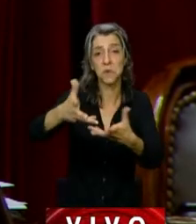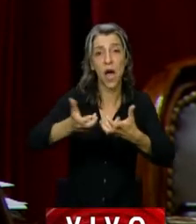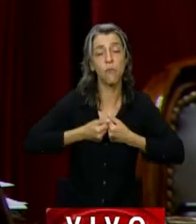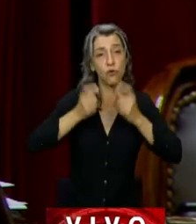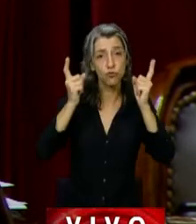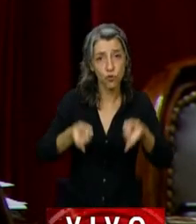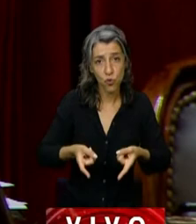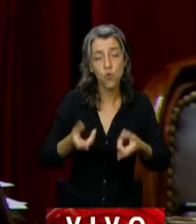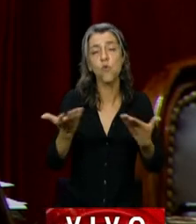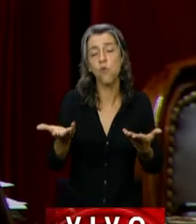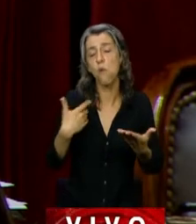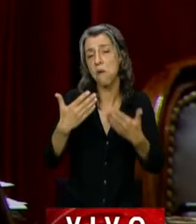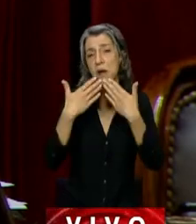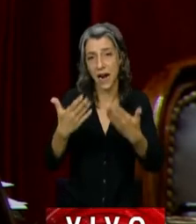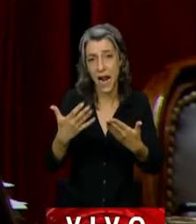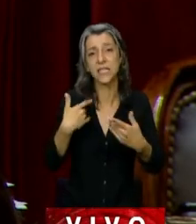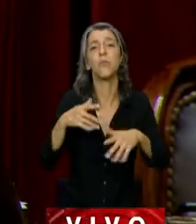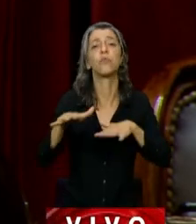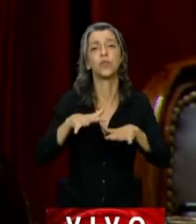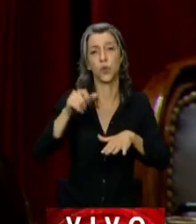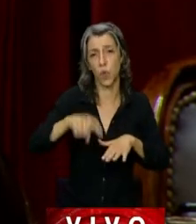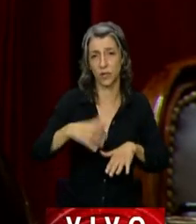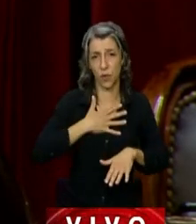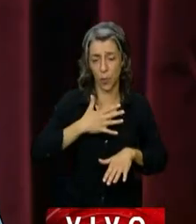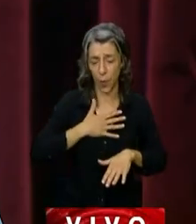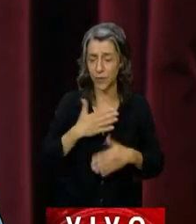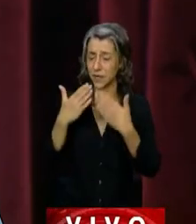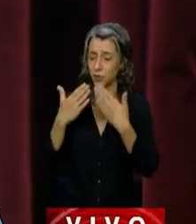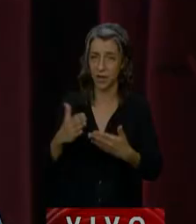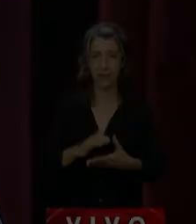en esta situación que le tocó vivir a Tierra del Fuego. Gracias, presidente. Gracias, diputada Caparrós.